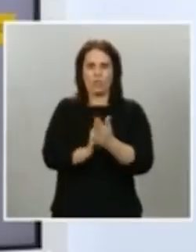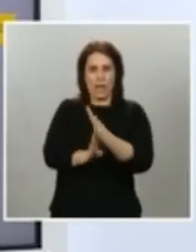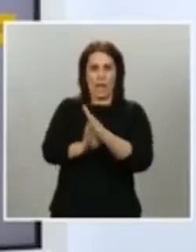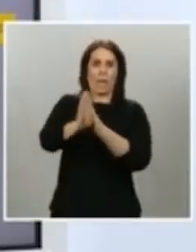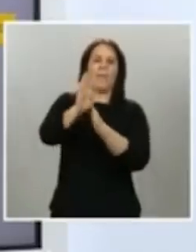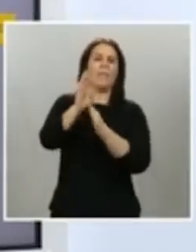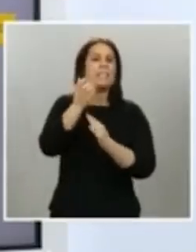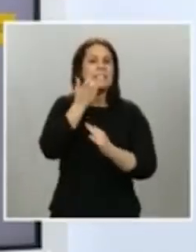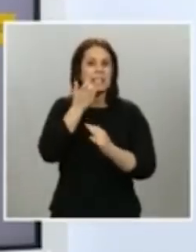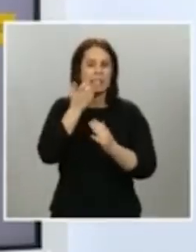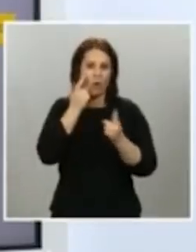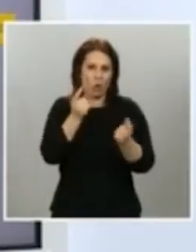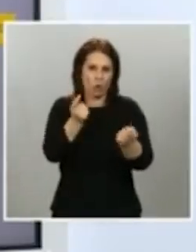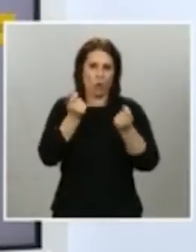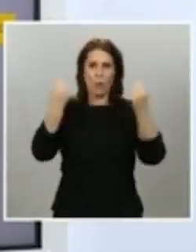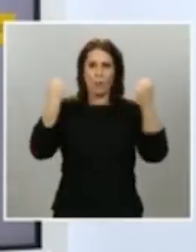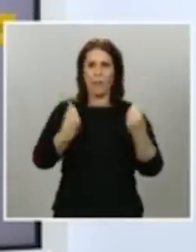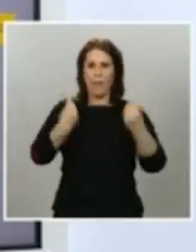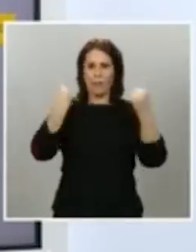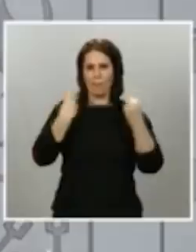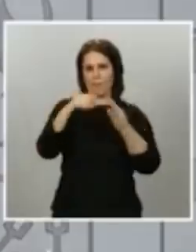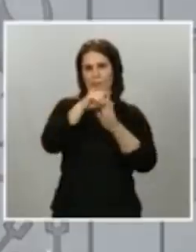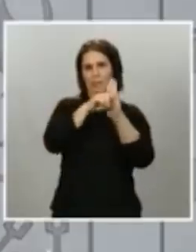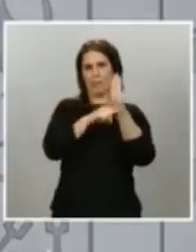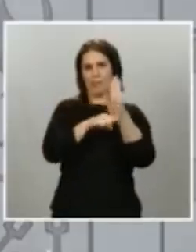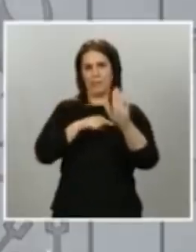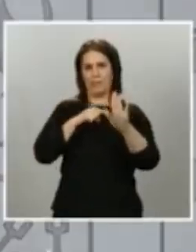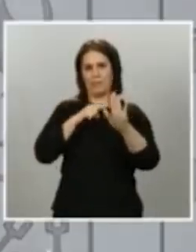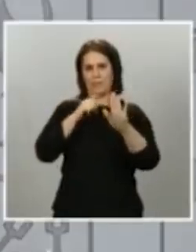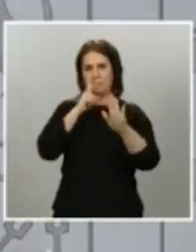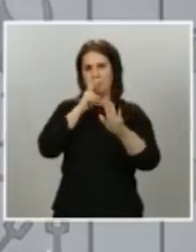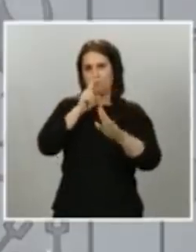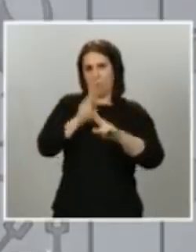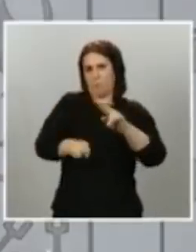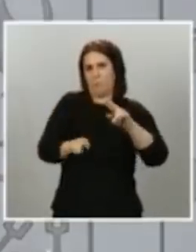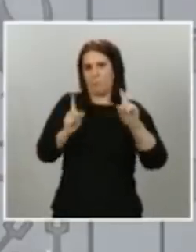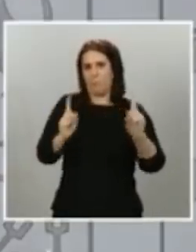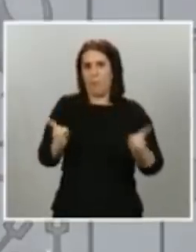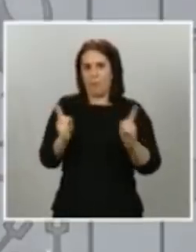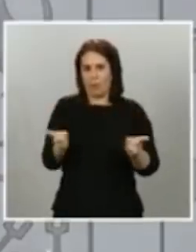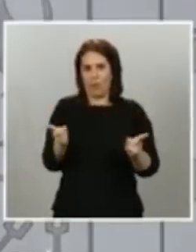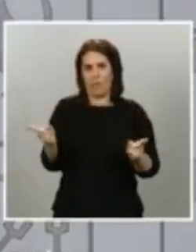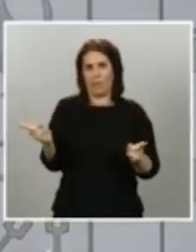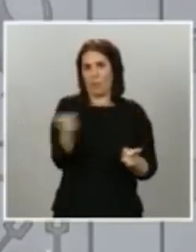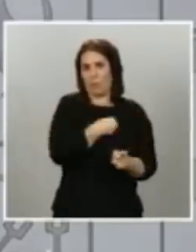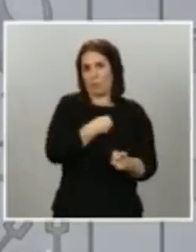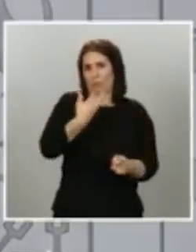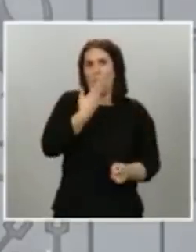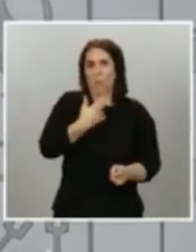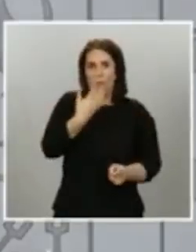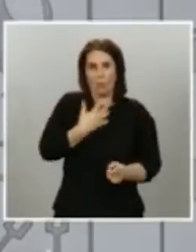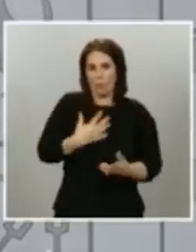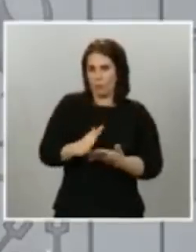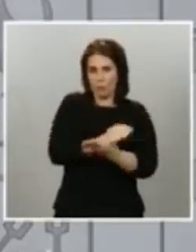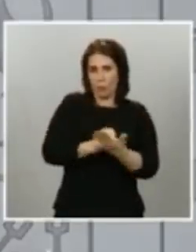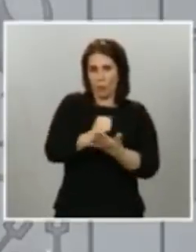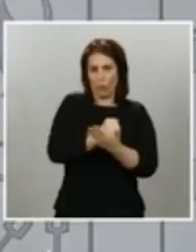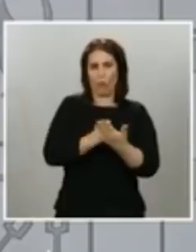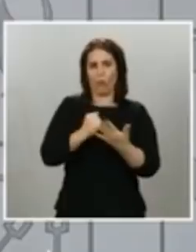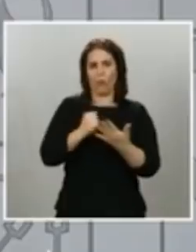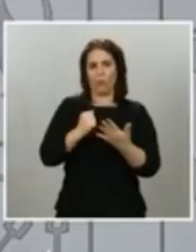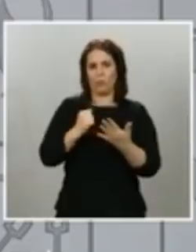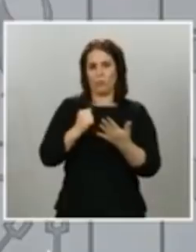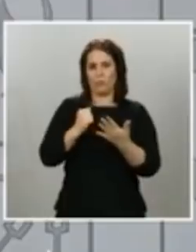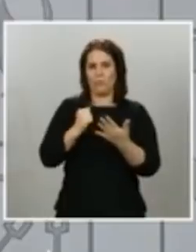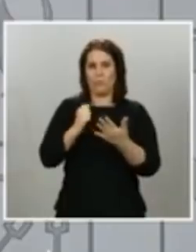dependiente del Ministerio de Sanidad, Salvador Illa, dependiente del Gobierno de España, Pedro Sánchez. O sea, cuidado porque que se archive una querella no quiere